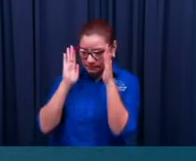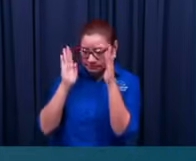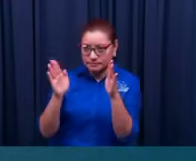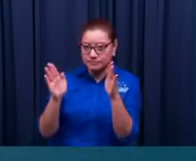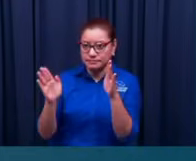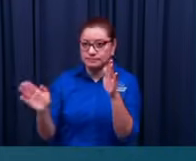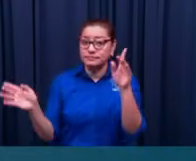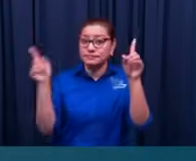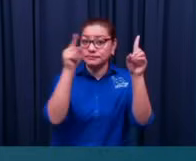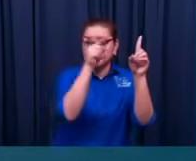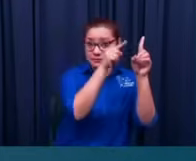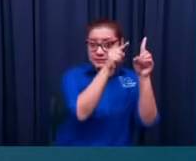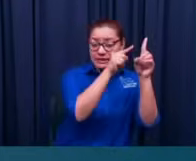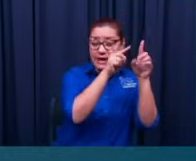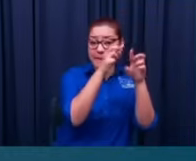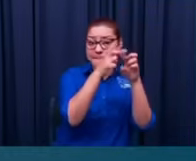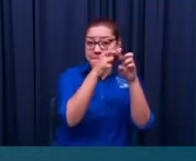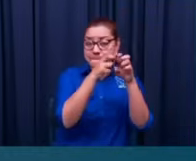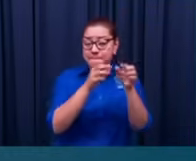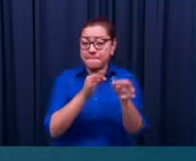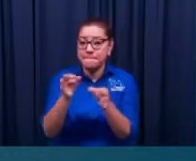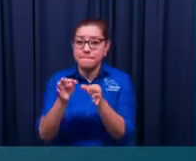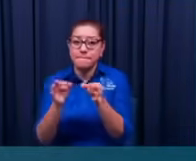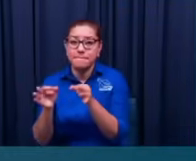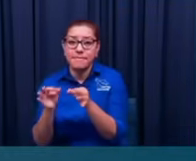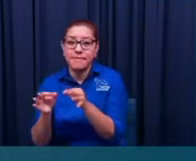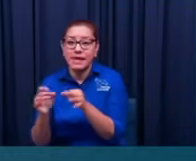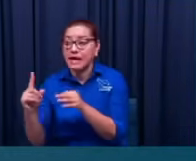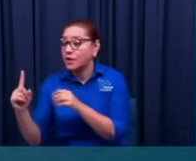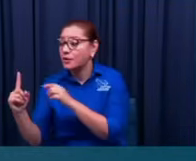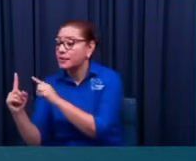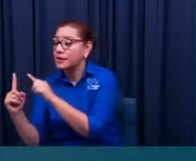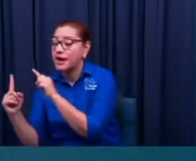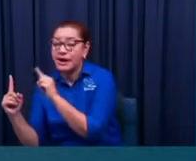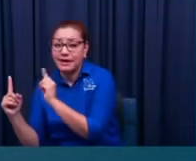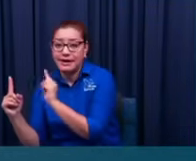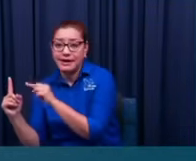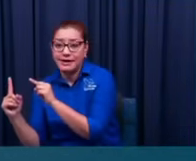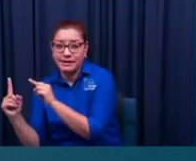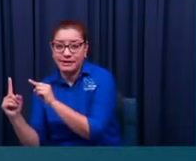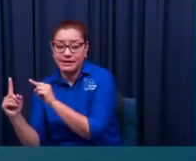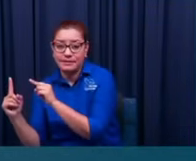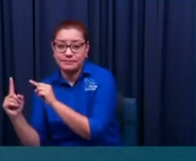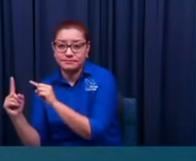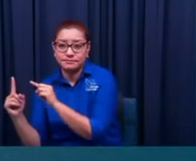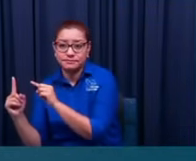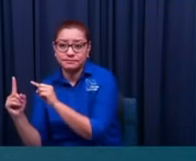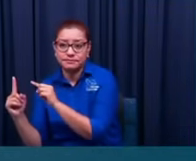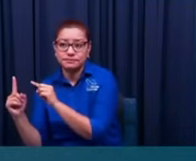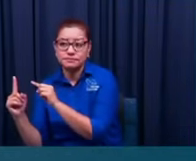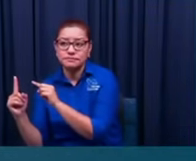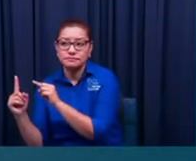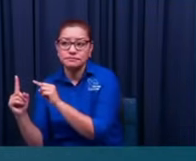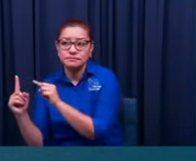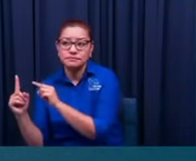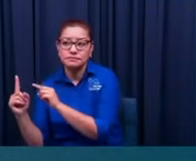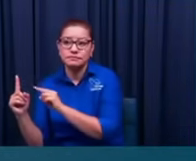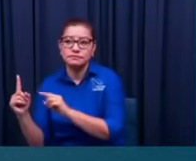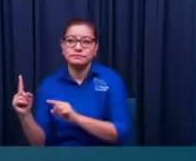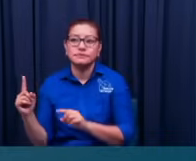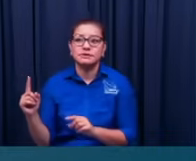Ok, entonces miremos qué es lo que dice. Pero a los demás, digo yo, no el